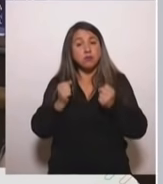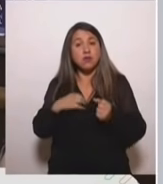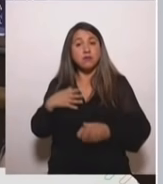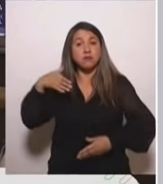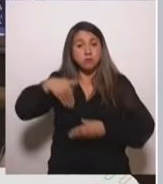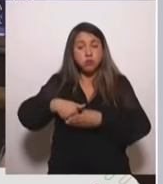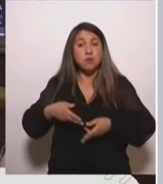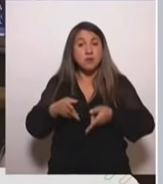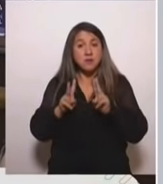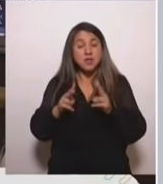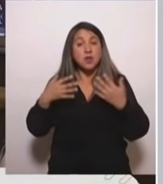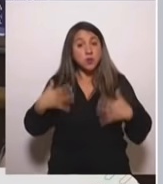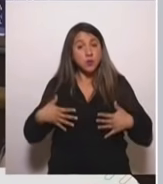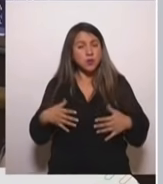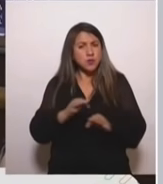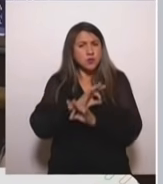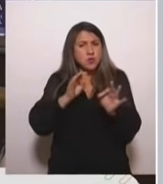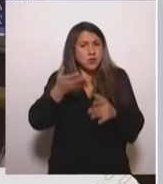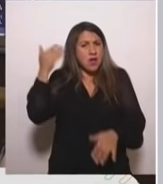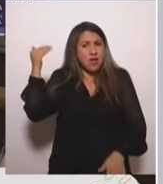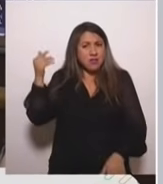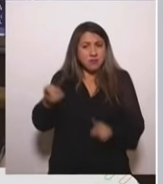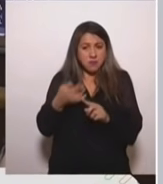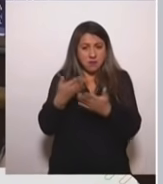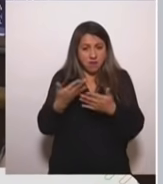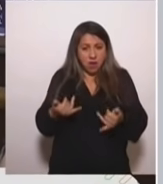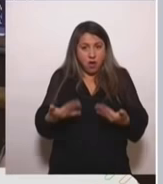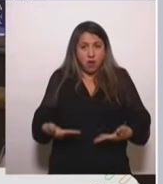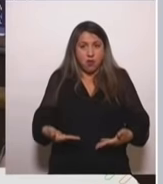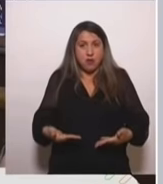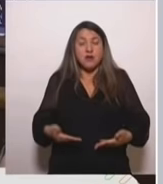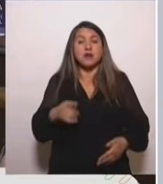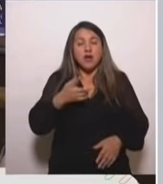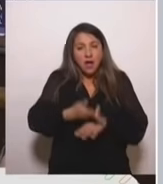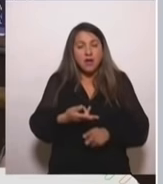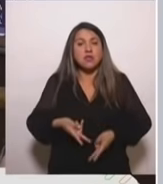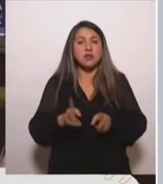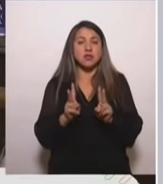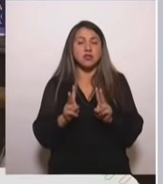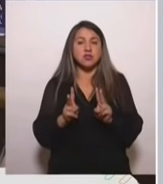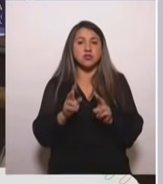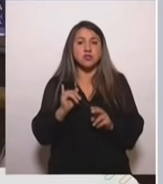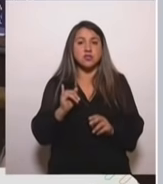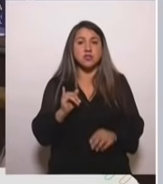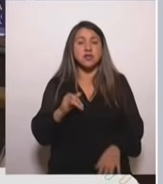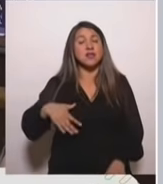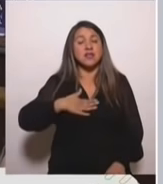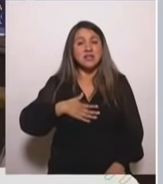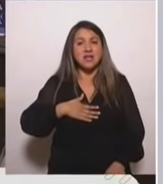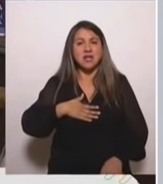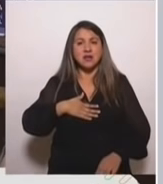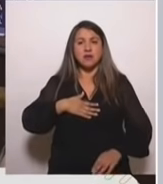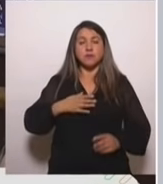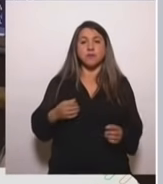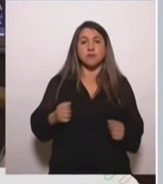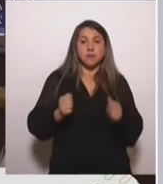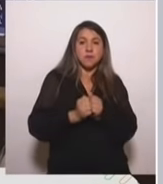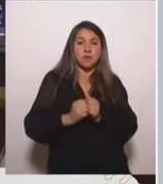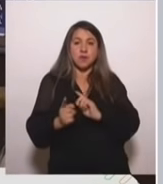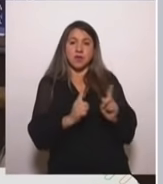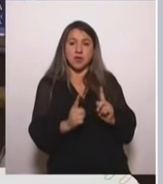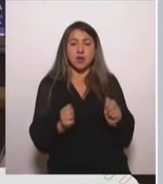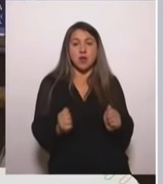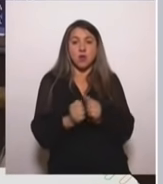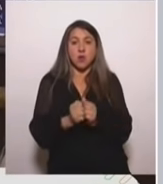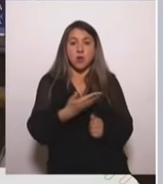sinceramente que sigan trabajando con el apoyo de funcionarios del Congreso Nacional que pueden ser muy competentes, pero que no marcan, en mi concepto,